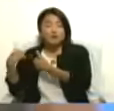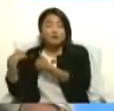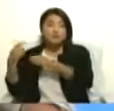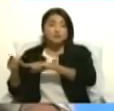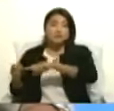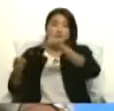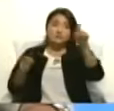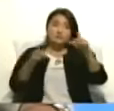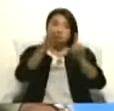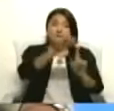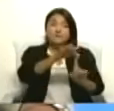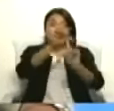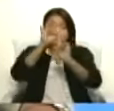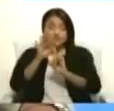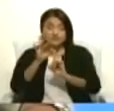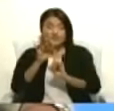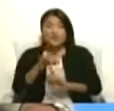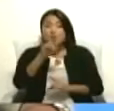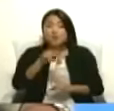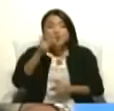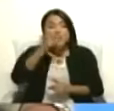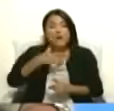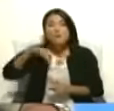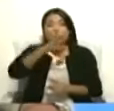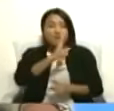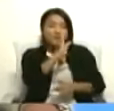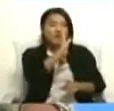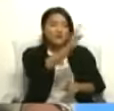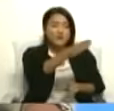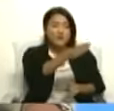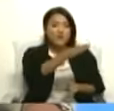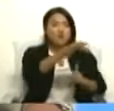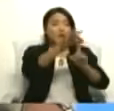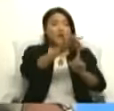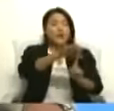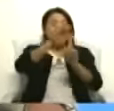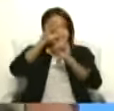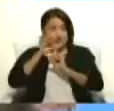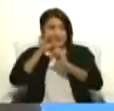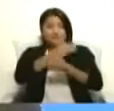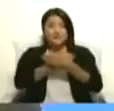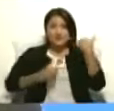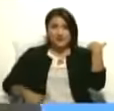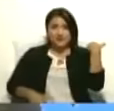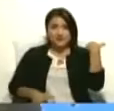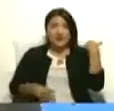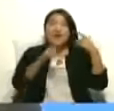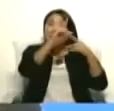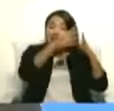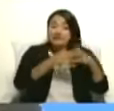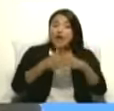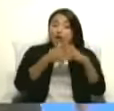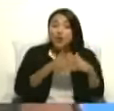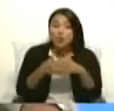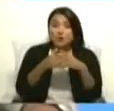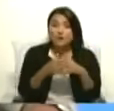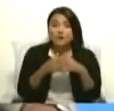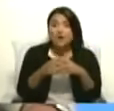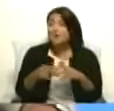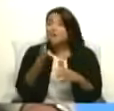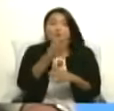segundo grado es un método antediluviano es un método absolutamente fuera de la